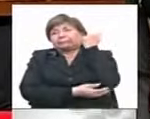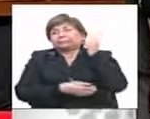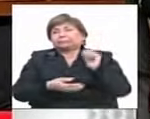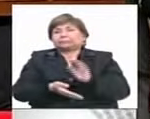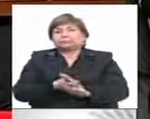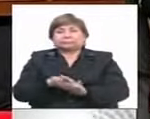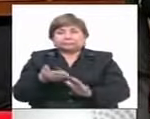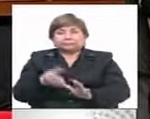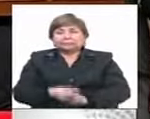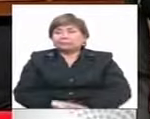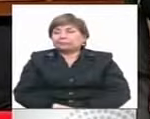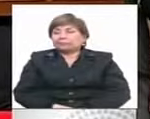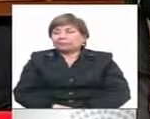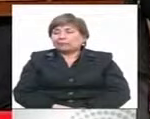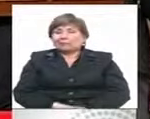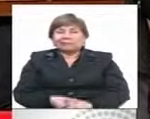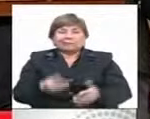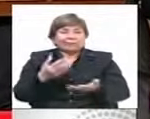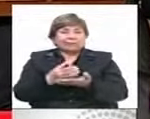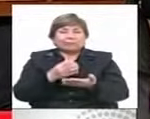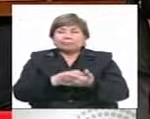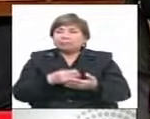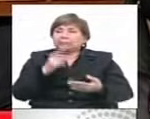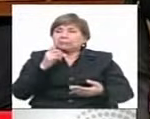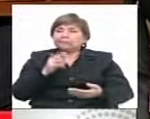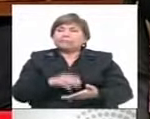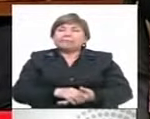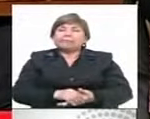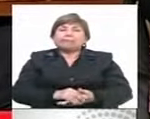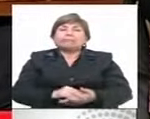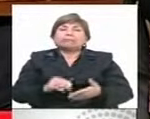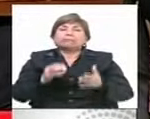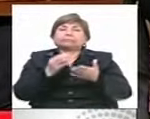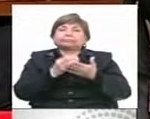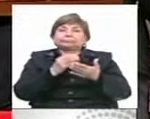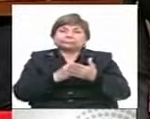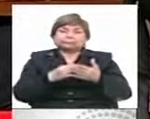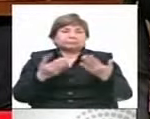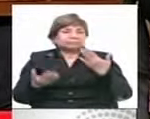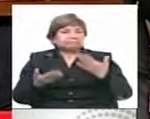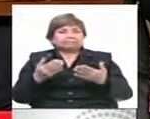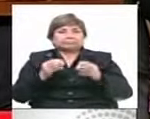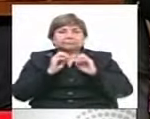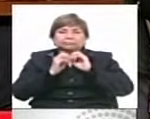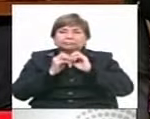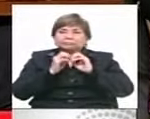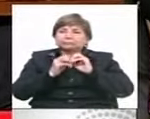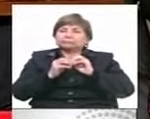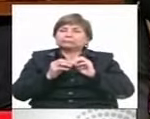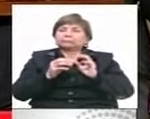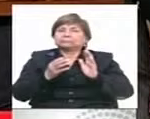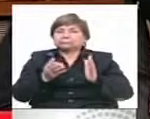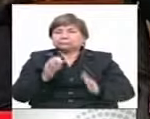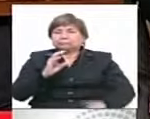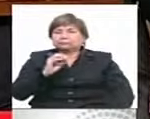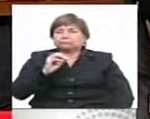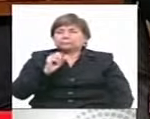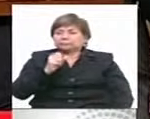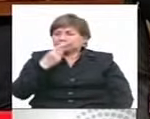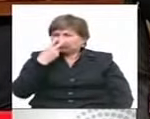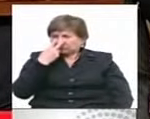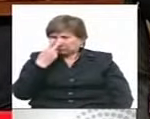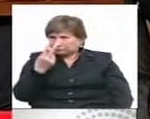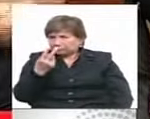fueran consecuencia de una Constitución o se fueran a corregir con una Asamblea Constituyente. Miremos